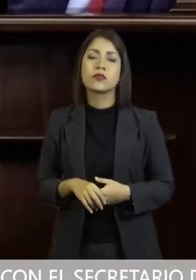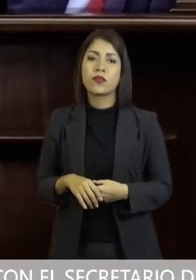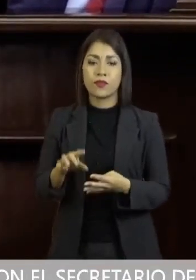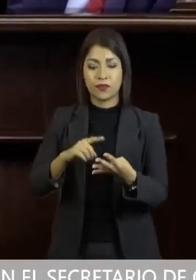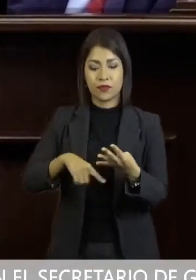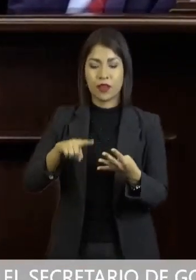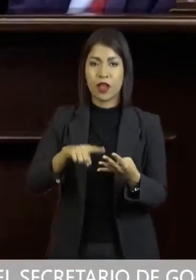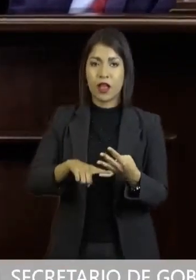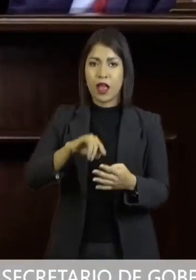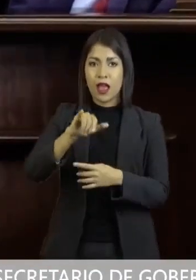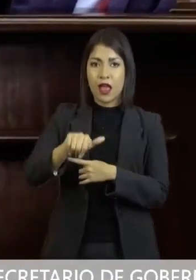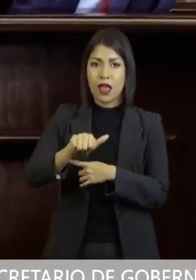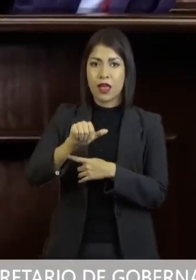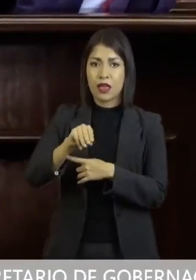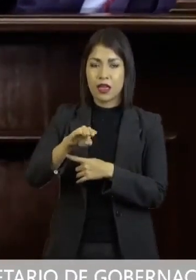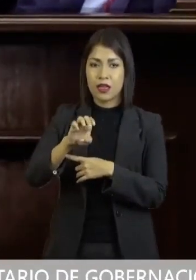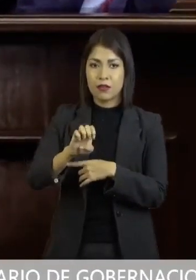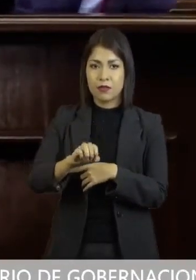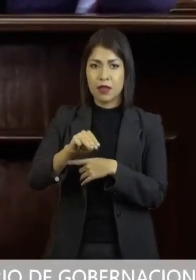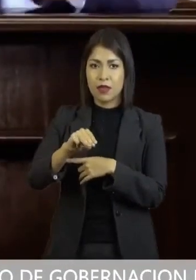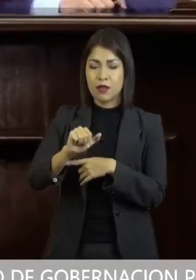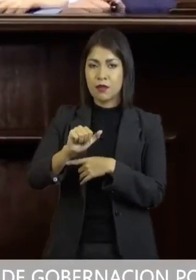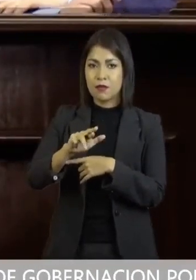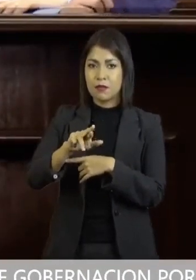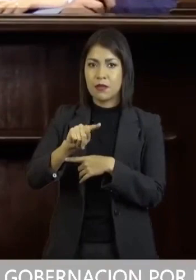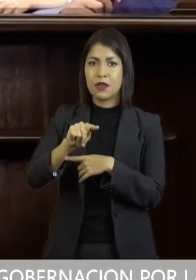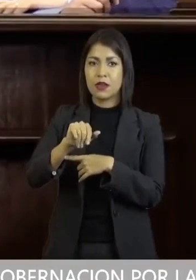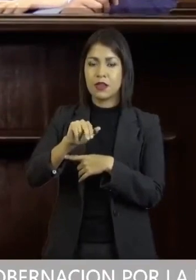El diputado Jaime Martínez López.